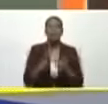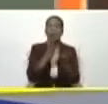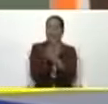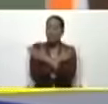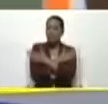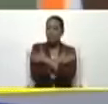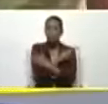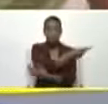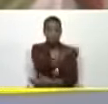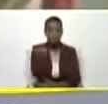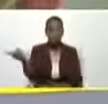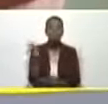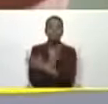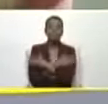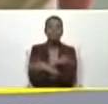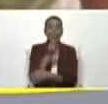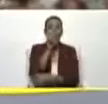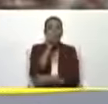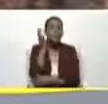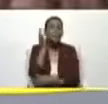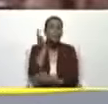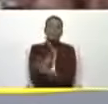felicito las